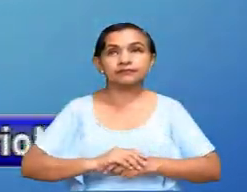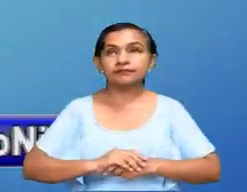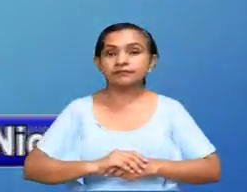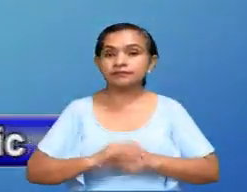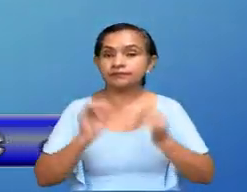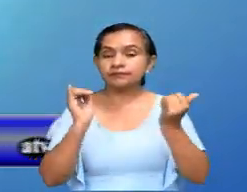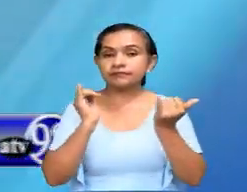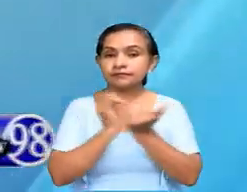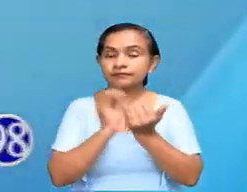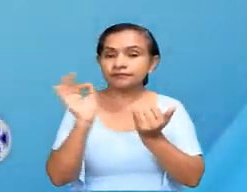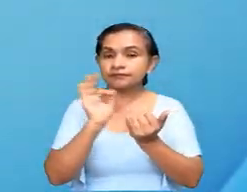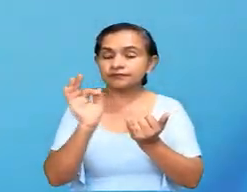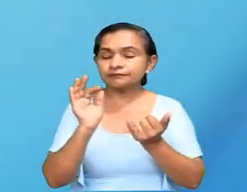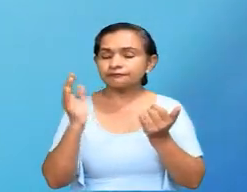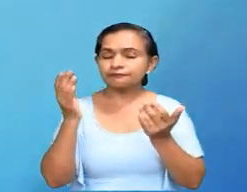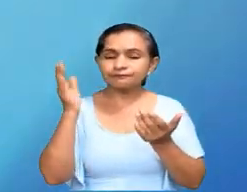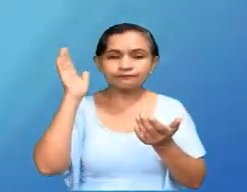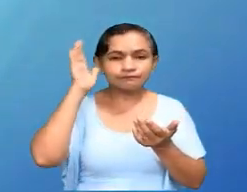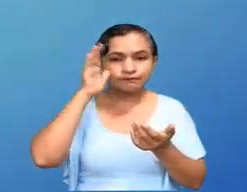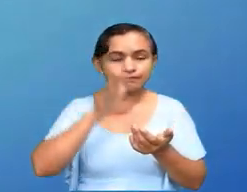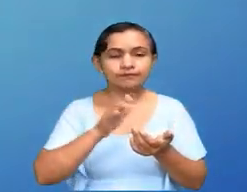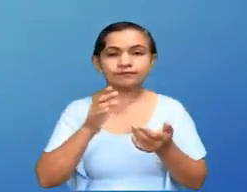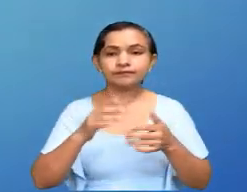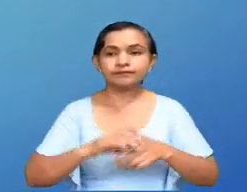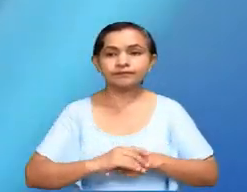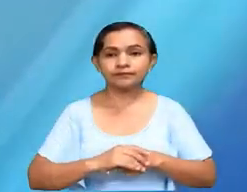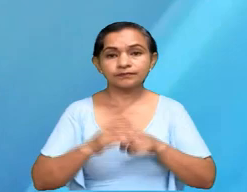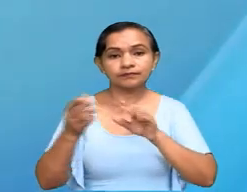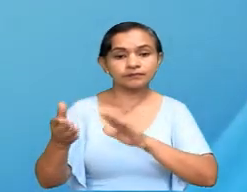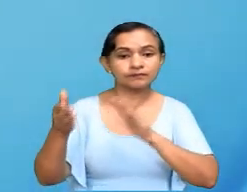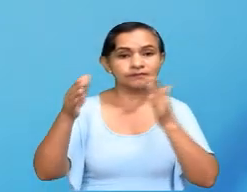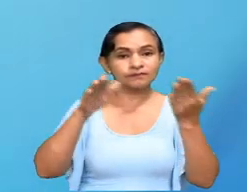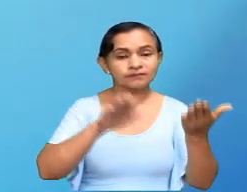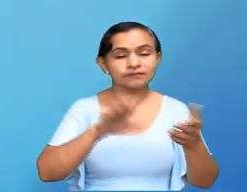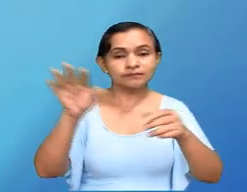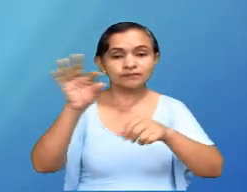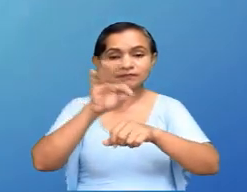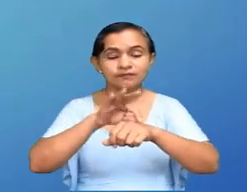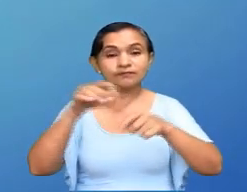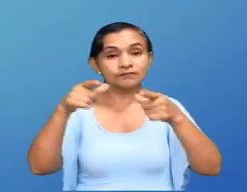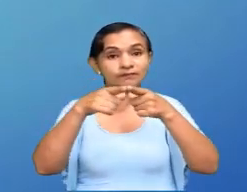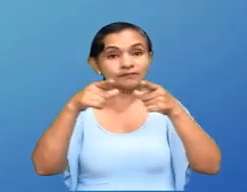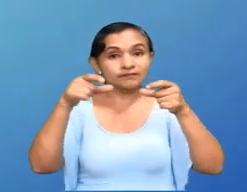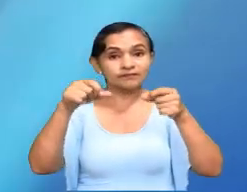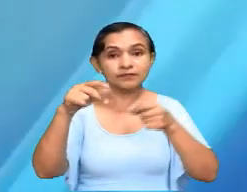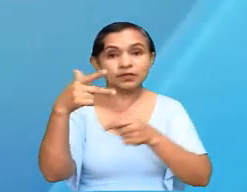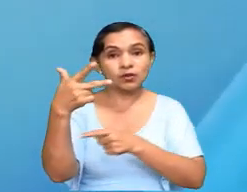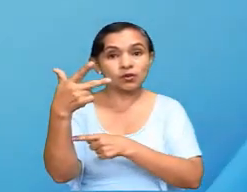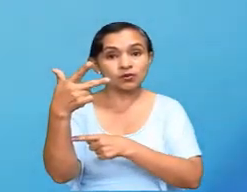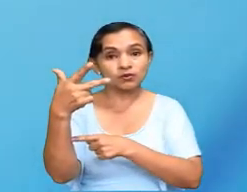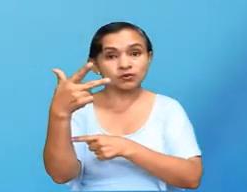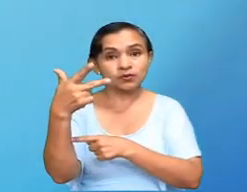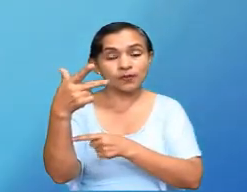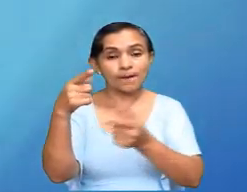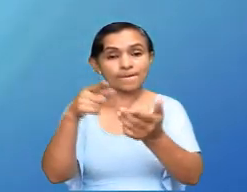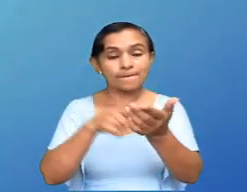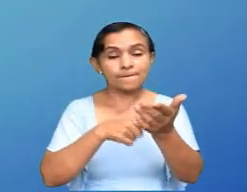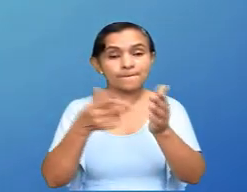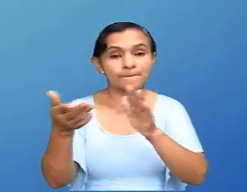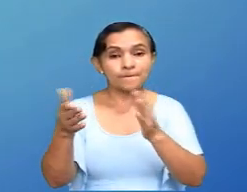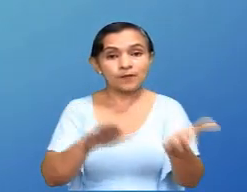También, desgraciadamente, un fallecimiento por dengue en Managua. Son 8 los hermanos